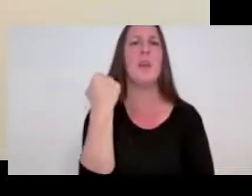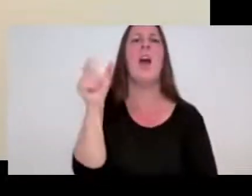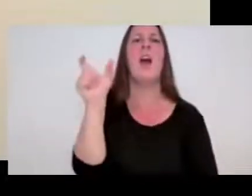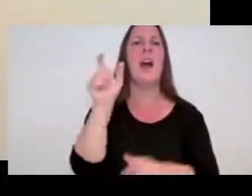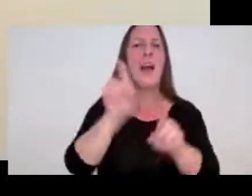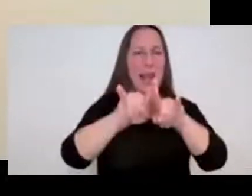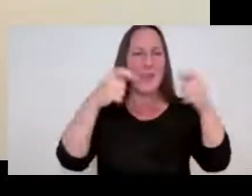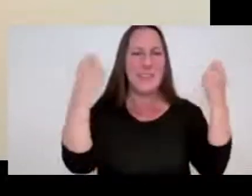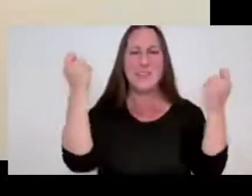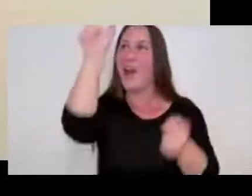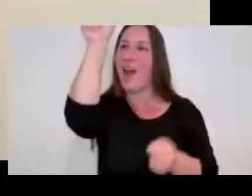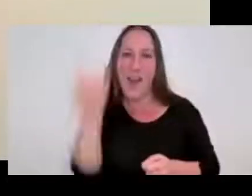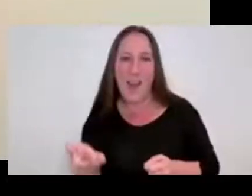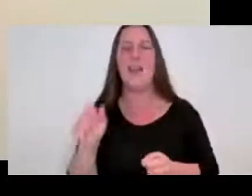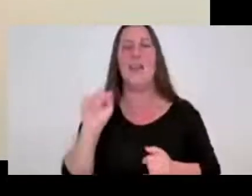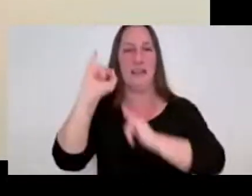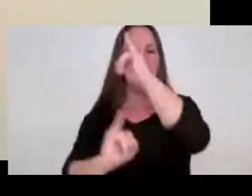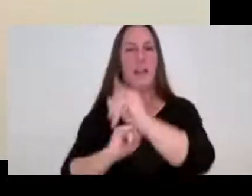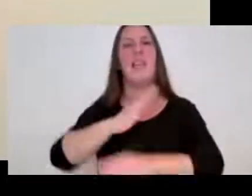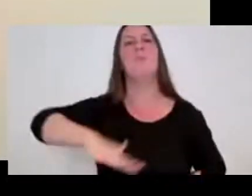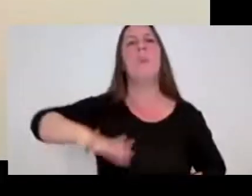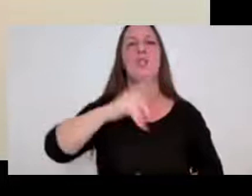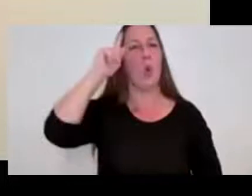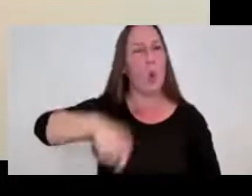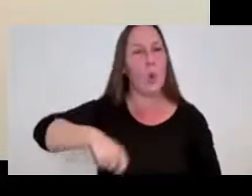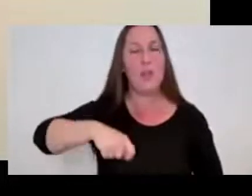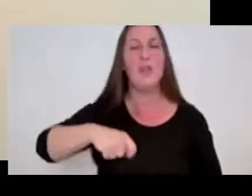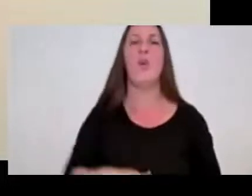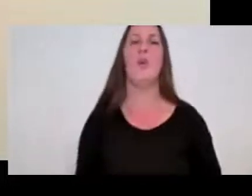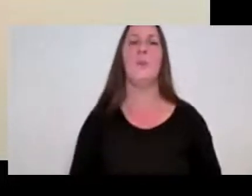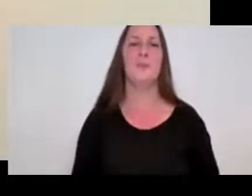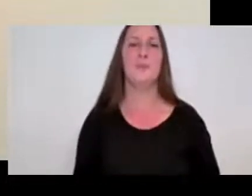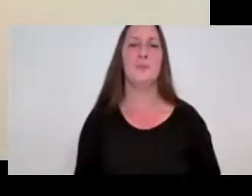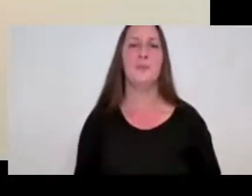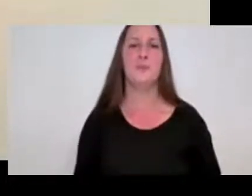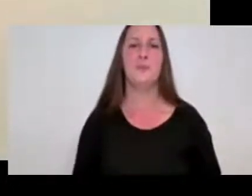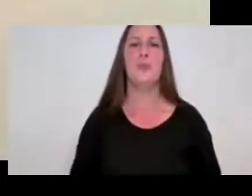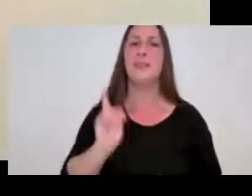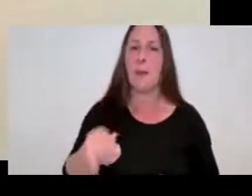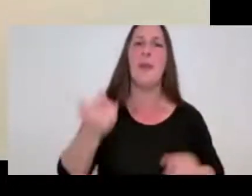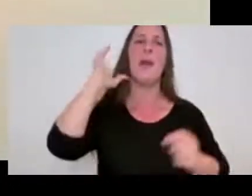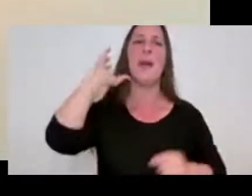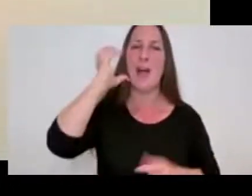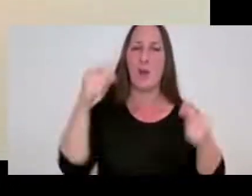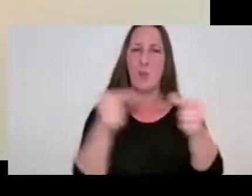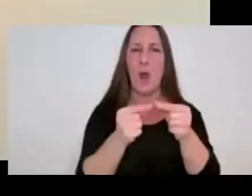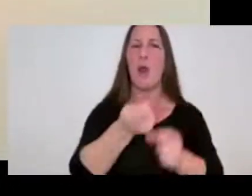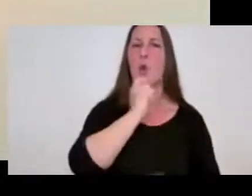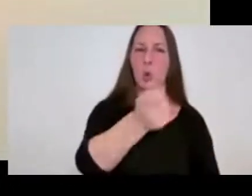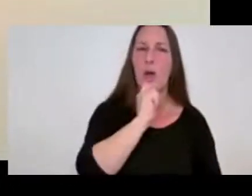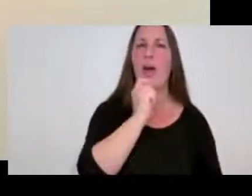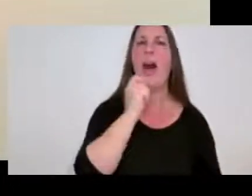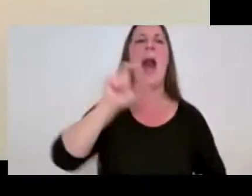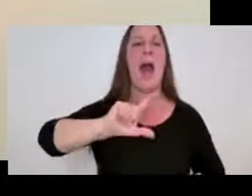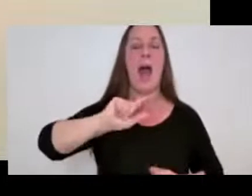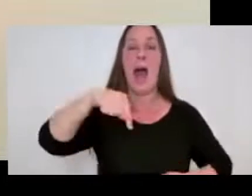revistas digitales como Tu Espacio Jurídico, Desafío Exportar, conductora del programa radial Actualidad Tributaria